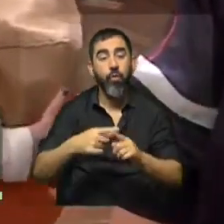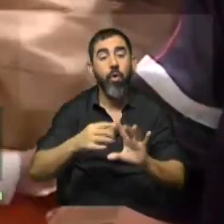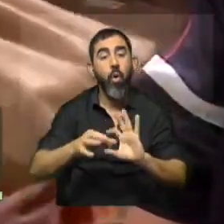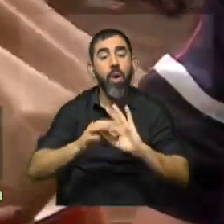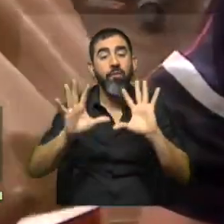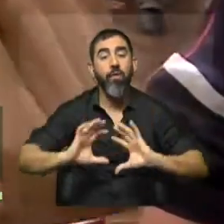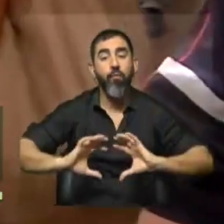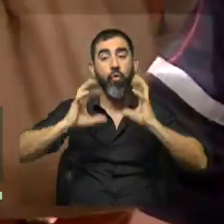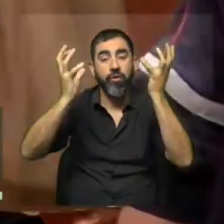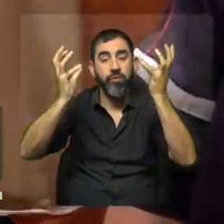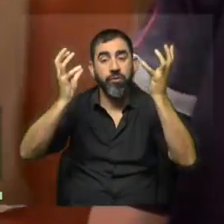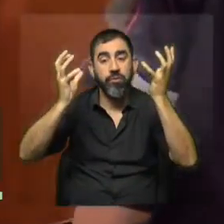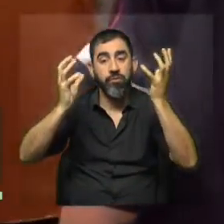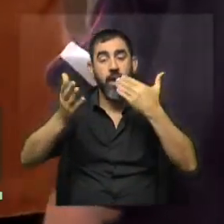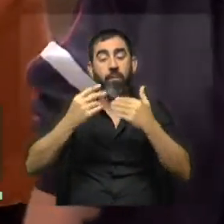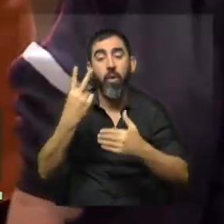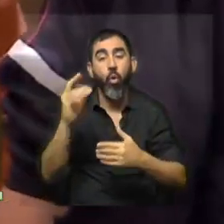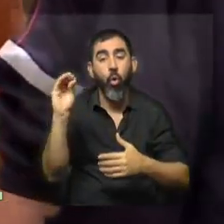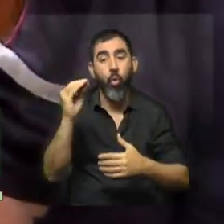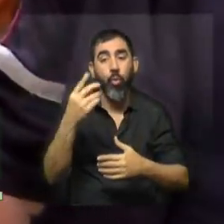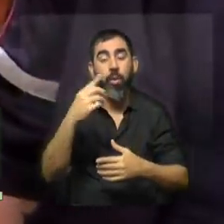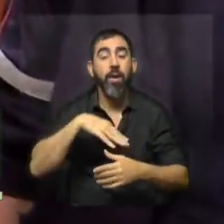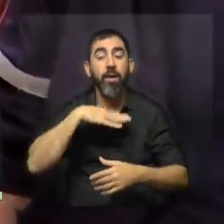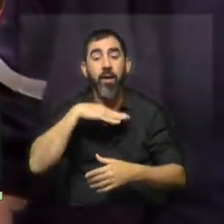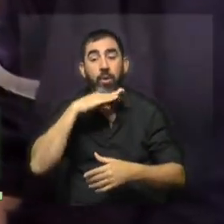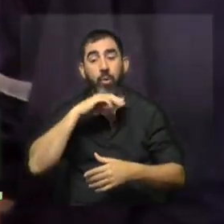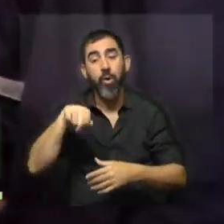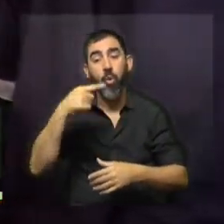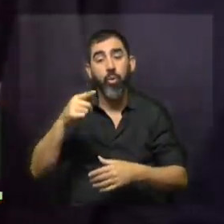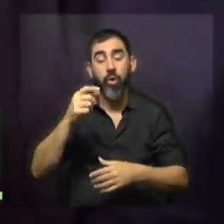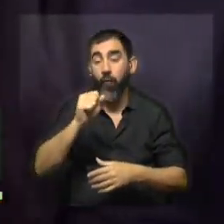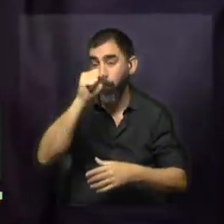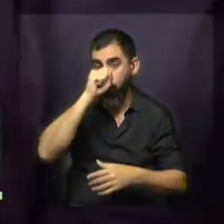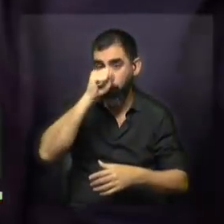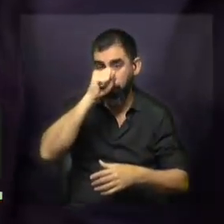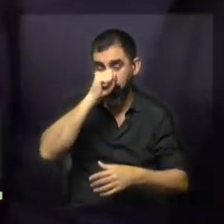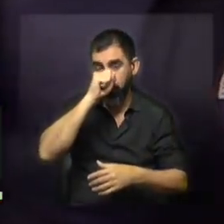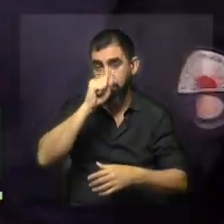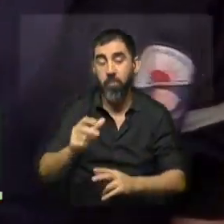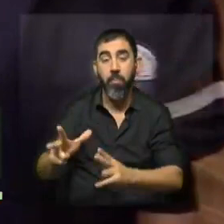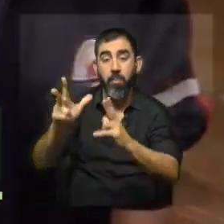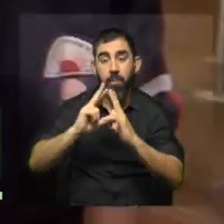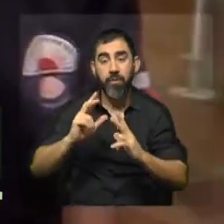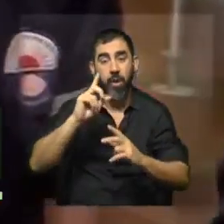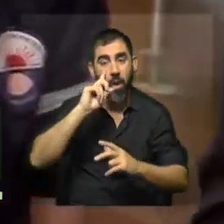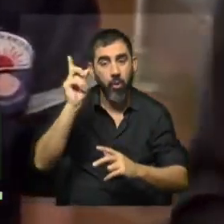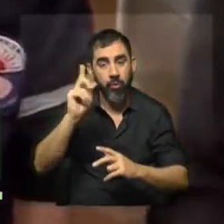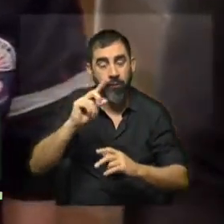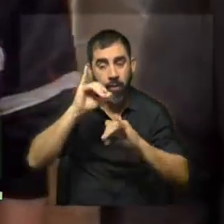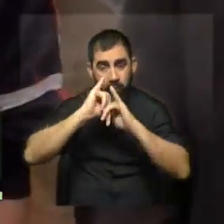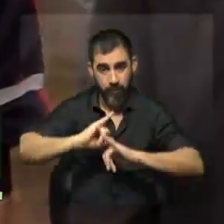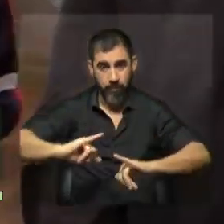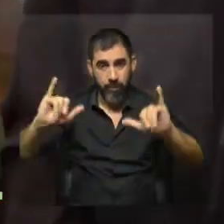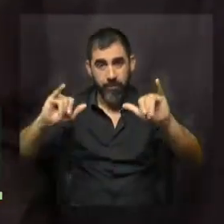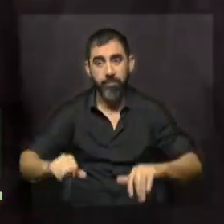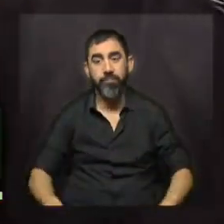de violencia. Vamos a hablar con dos jóvenes, una de Canelones, otro de Florida, que ellos me decían que no conocían mucho de la campaña. Así que